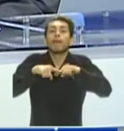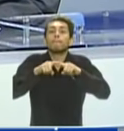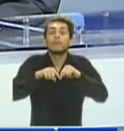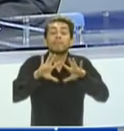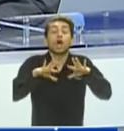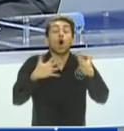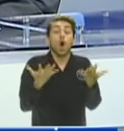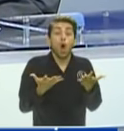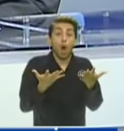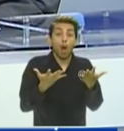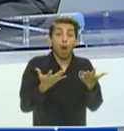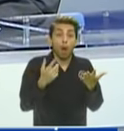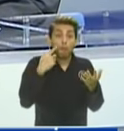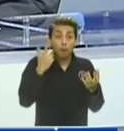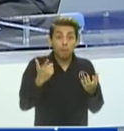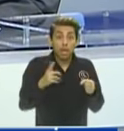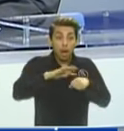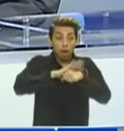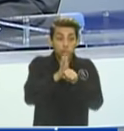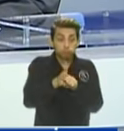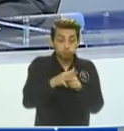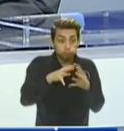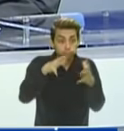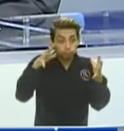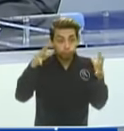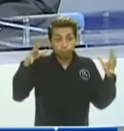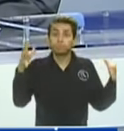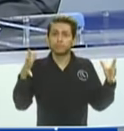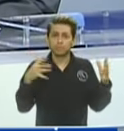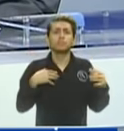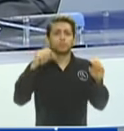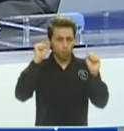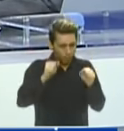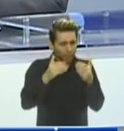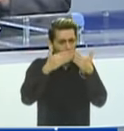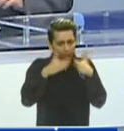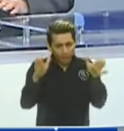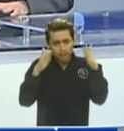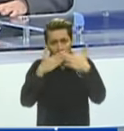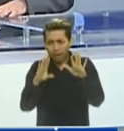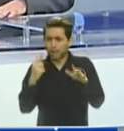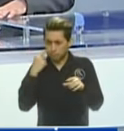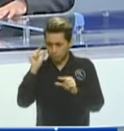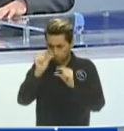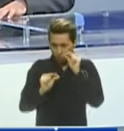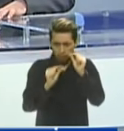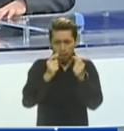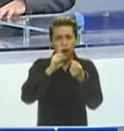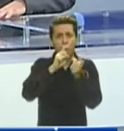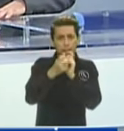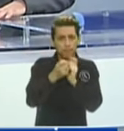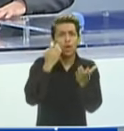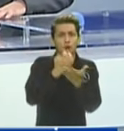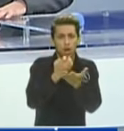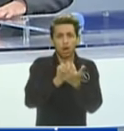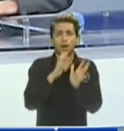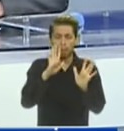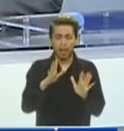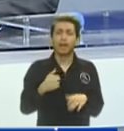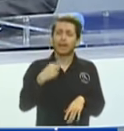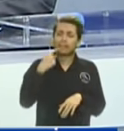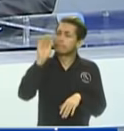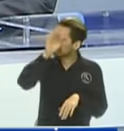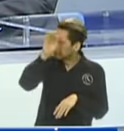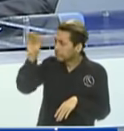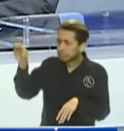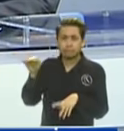comportamiento de la enfermedad. Y vamos a ir abriendo la economía, se va a ir viendo el cambio. Y aquí es en donde le tenemos que pedir a la gente, miren,